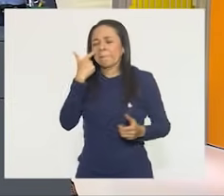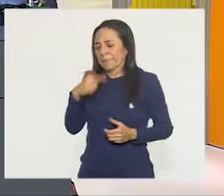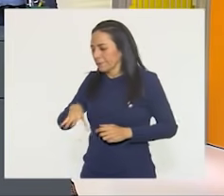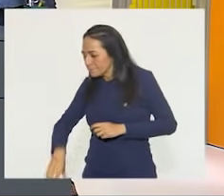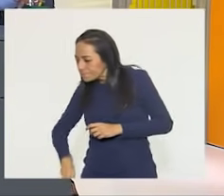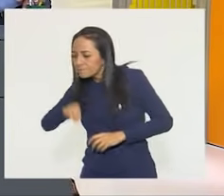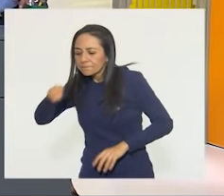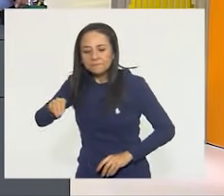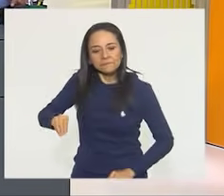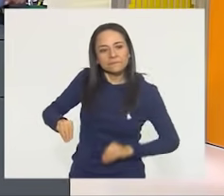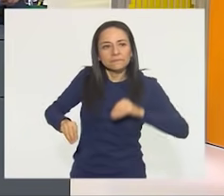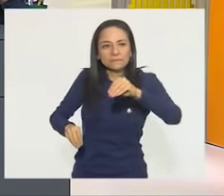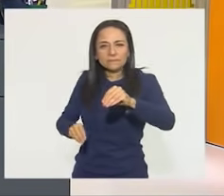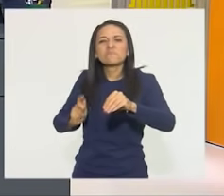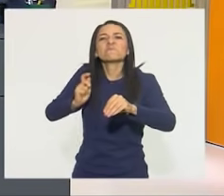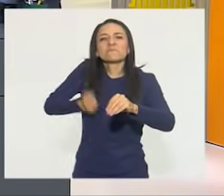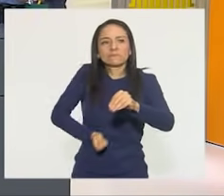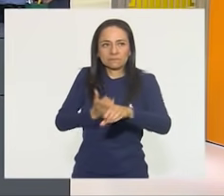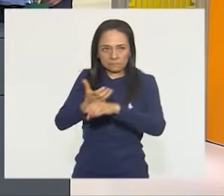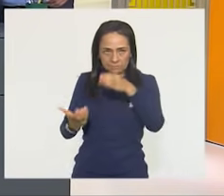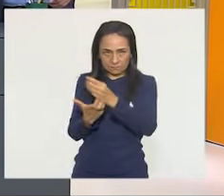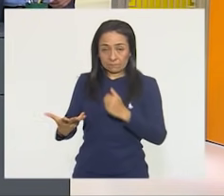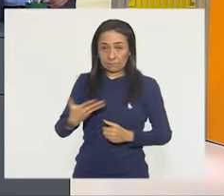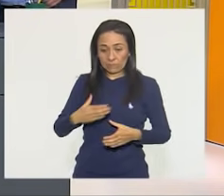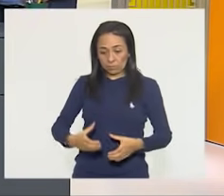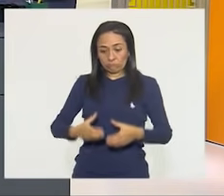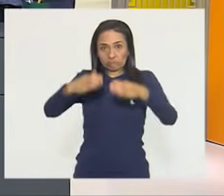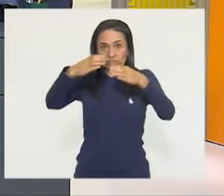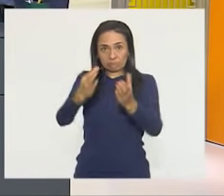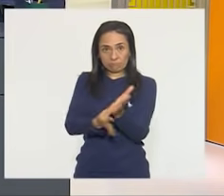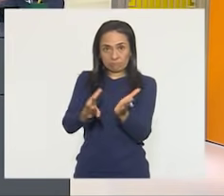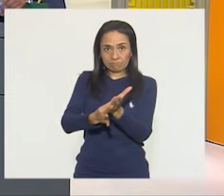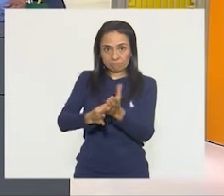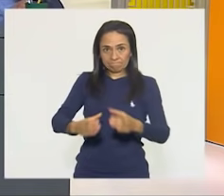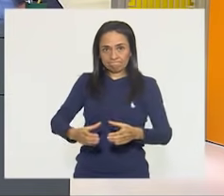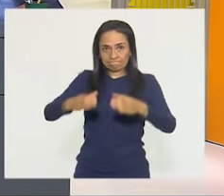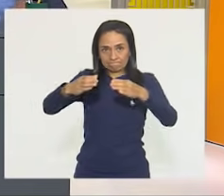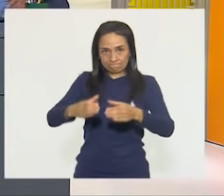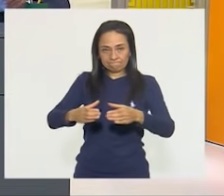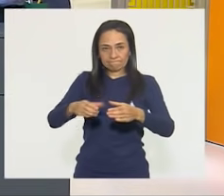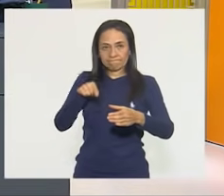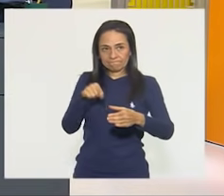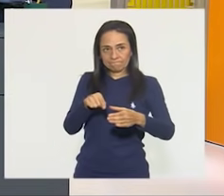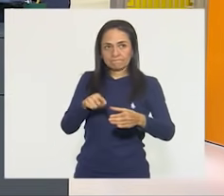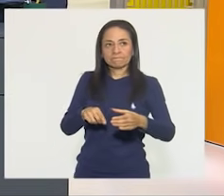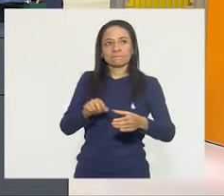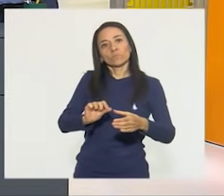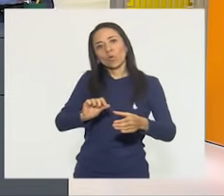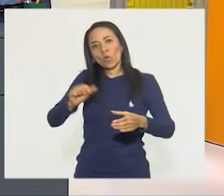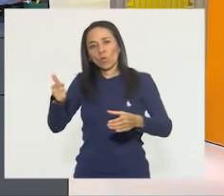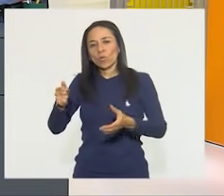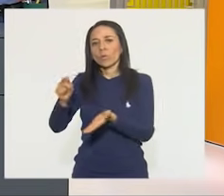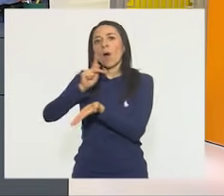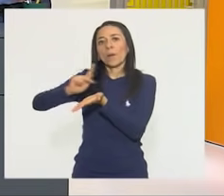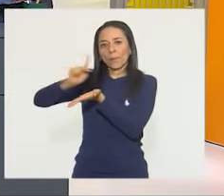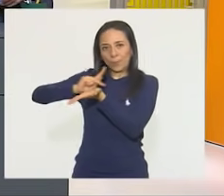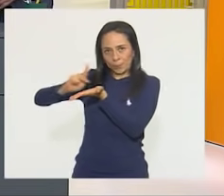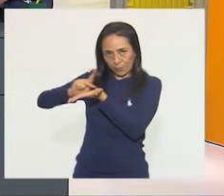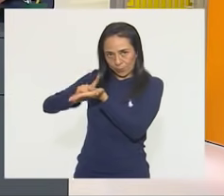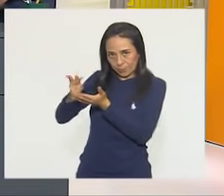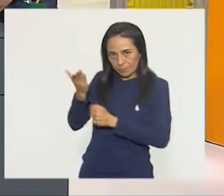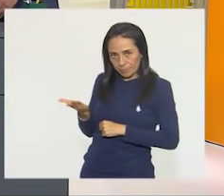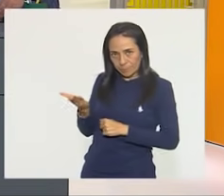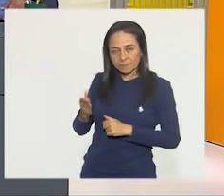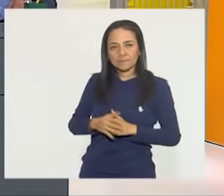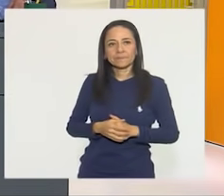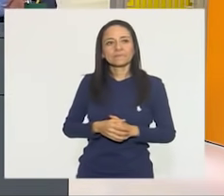aquí a la mano... ¡Un montón! Un bote. Tengo aquí a la mano una pluma.